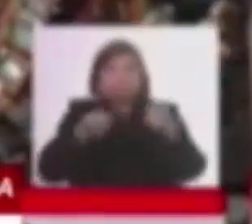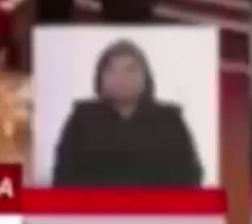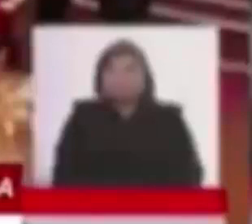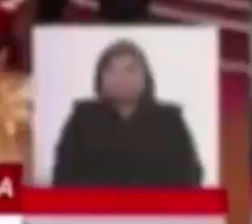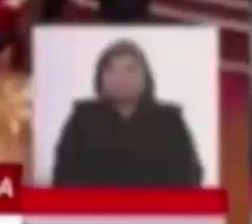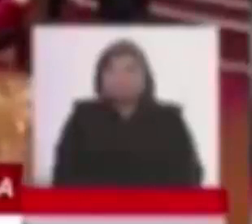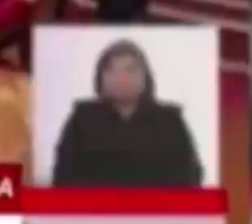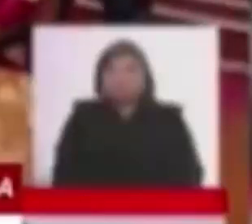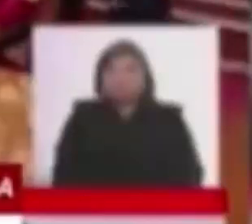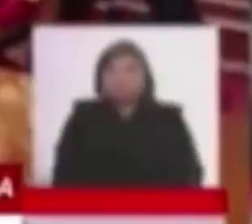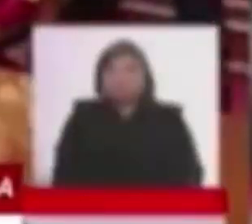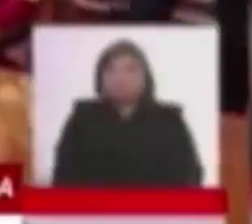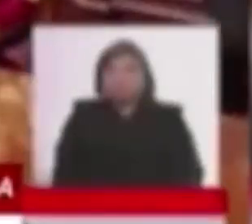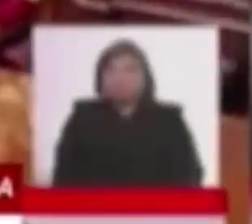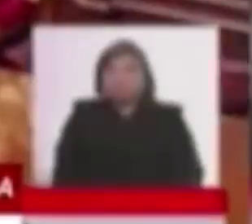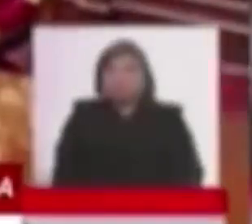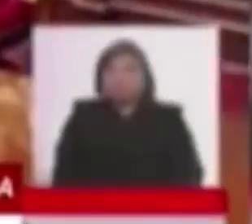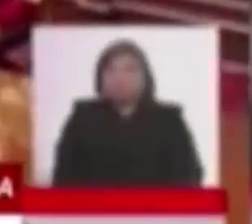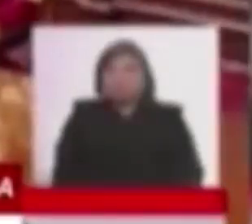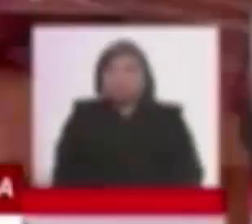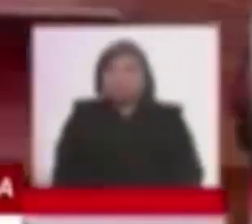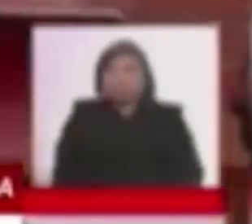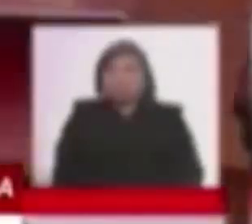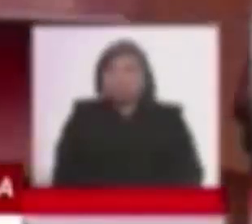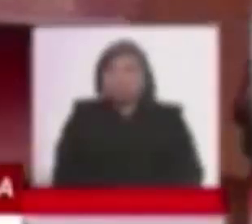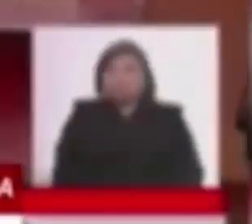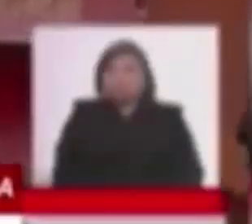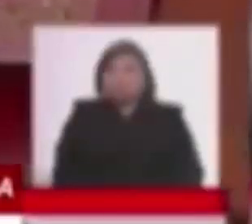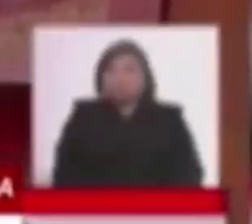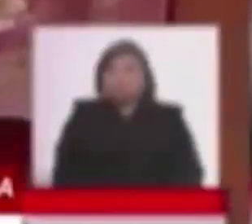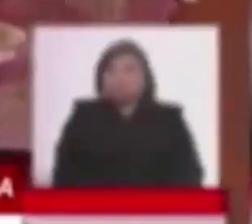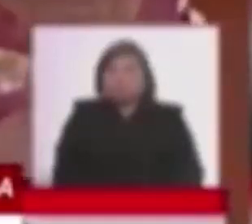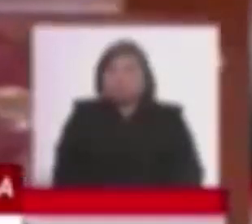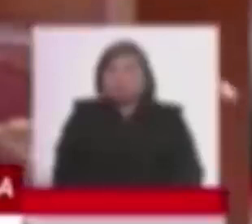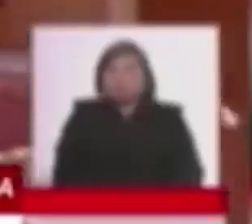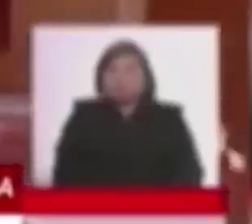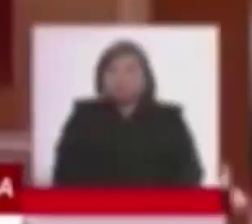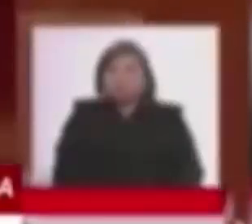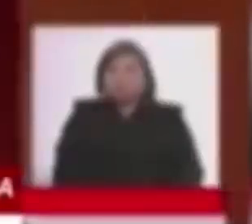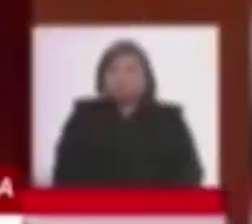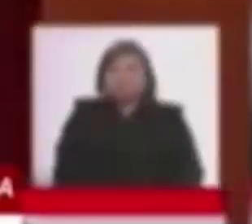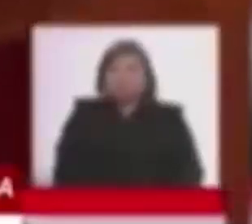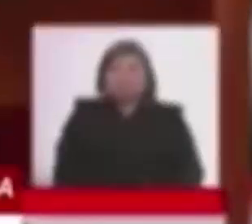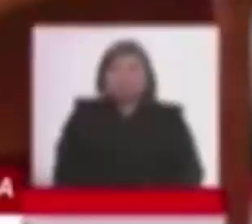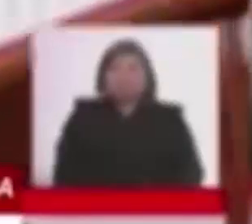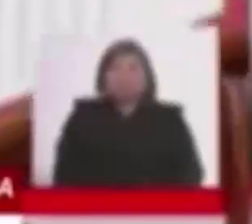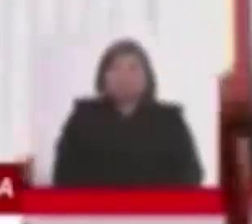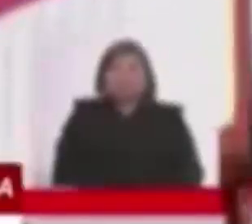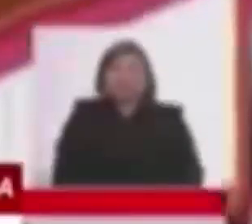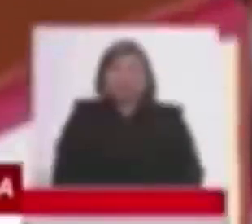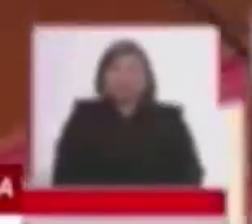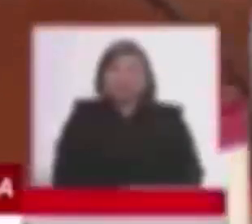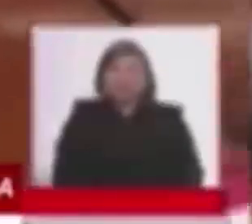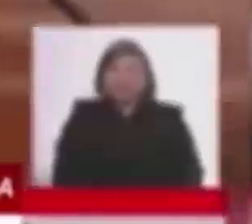todavía somos un Perú que queremos un cambio político y que los jóvenes, los niños, los adultos enfoquemos ese futuro a seguir en la